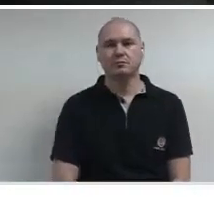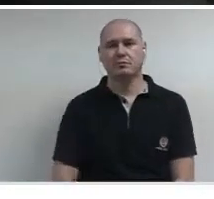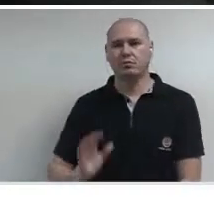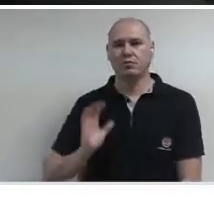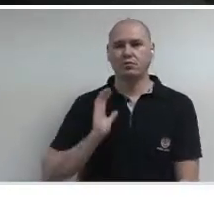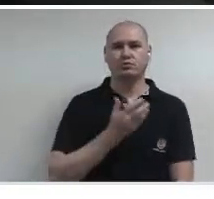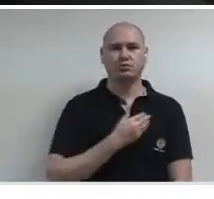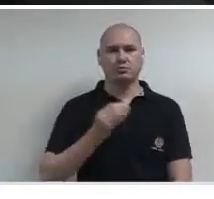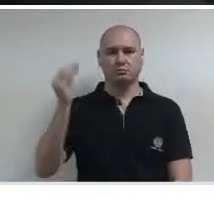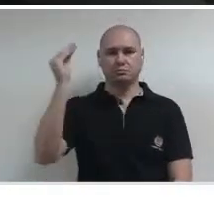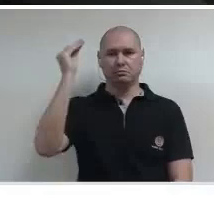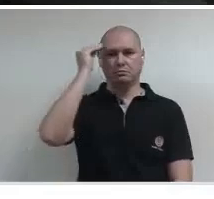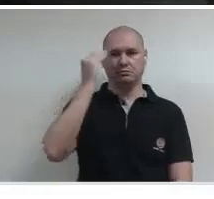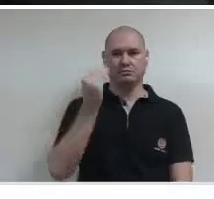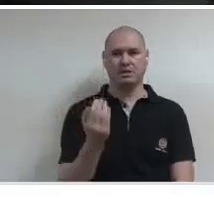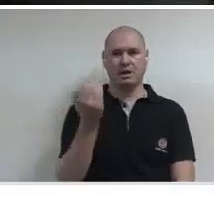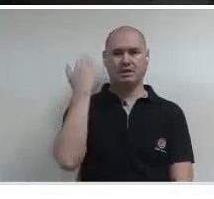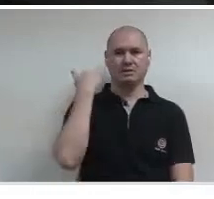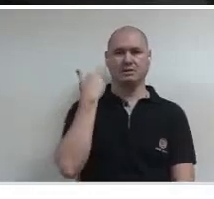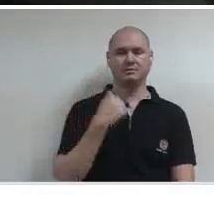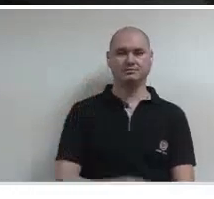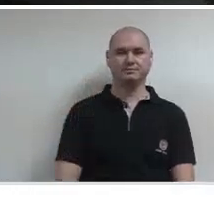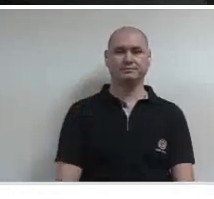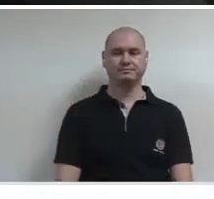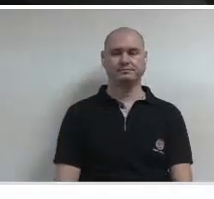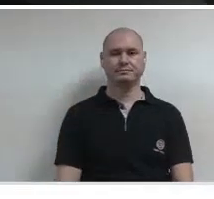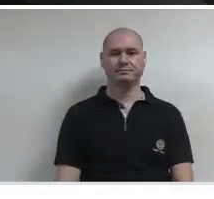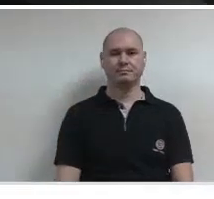ayer de pues